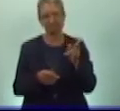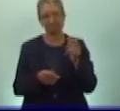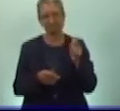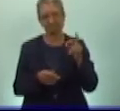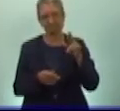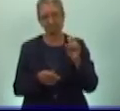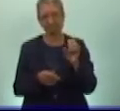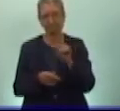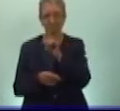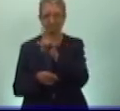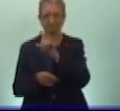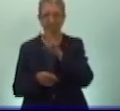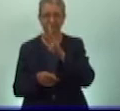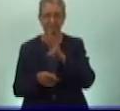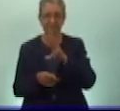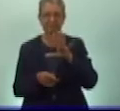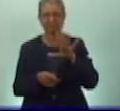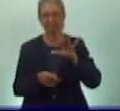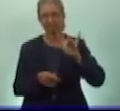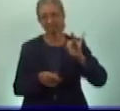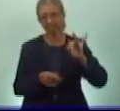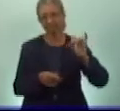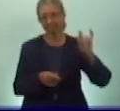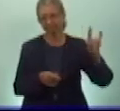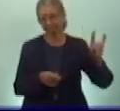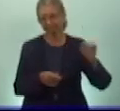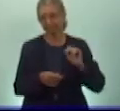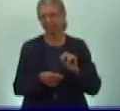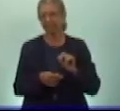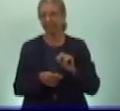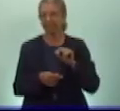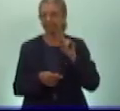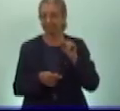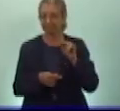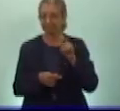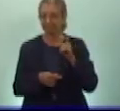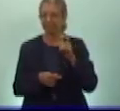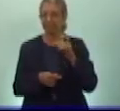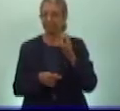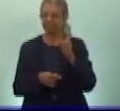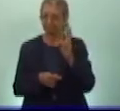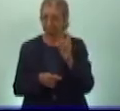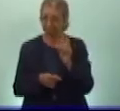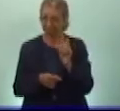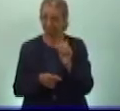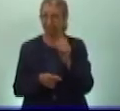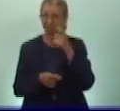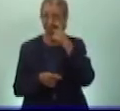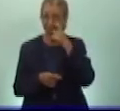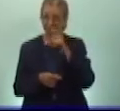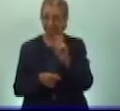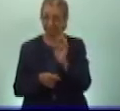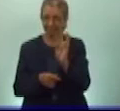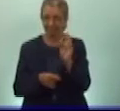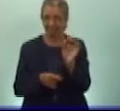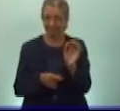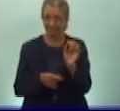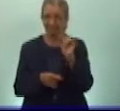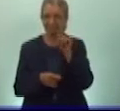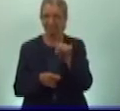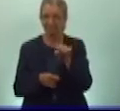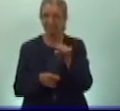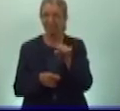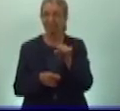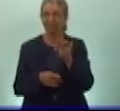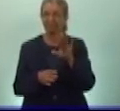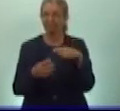1, 3, 5, 7, 9. Por lo tanto, los números que en su última cifra cumplen con este requisito, que